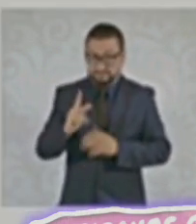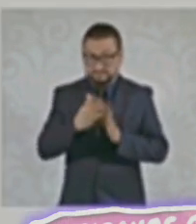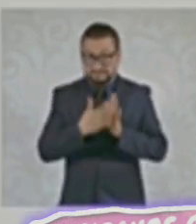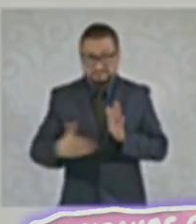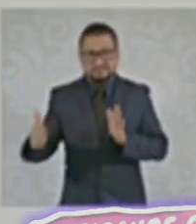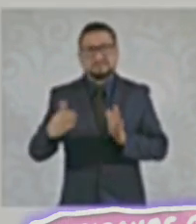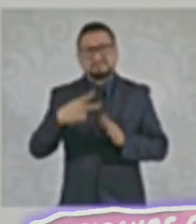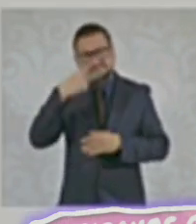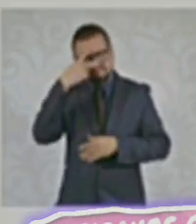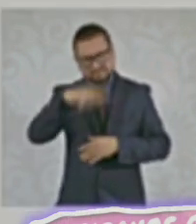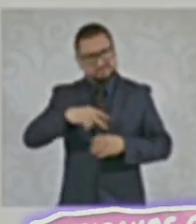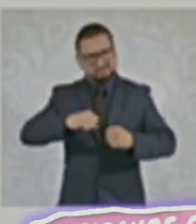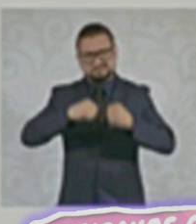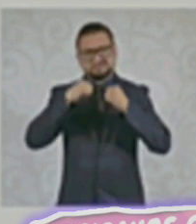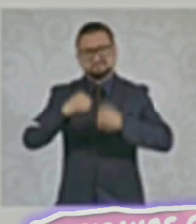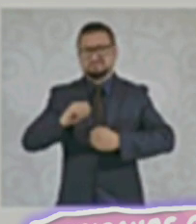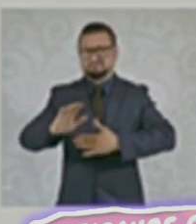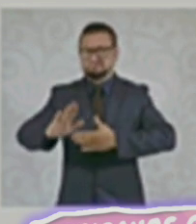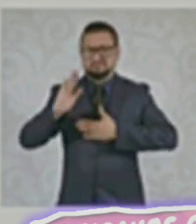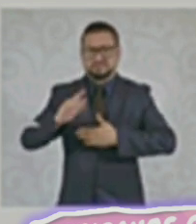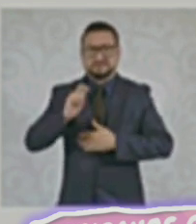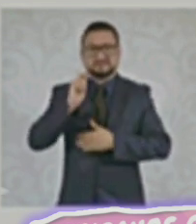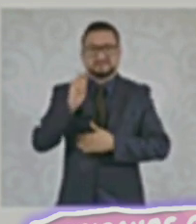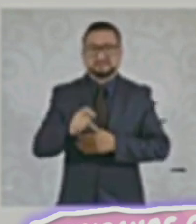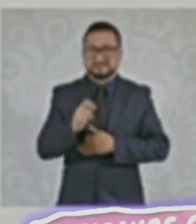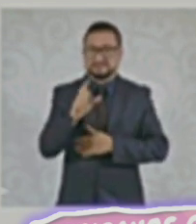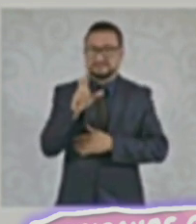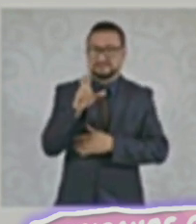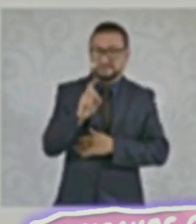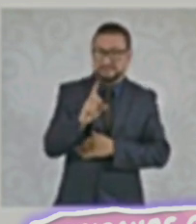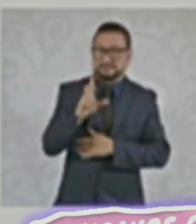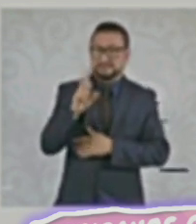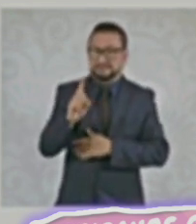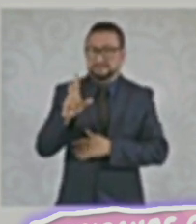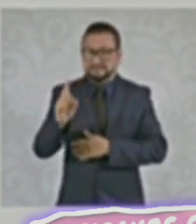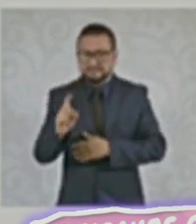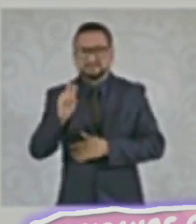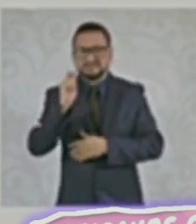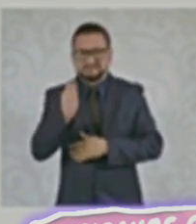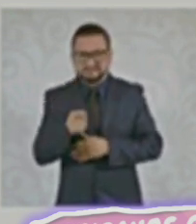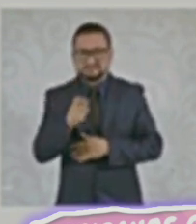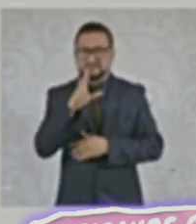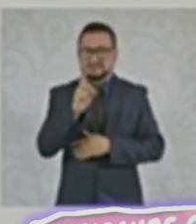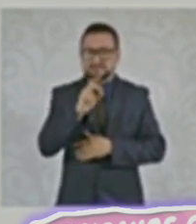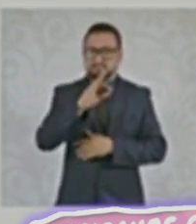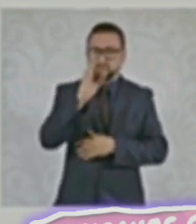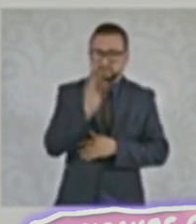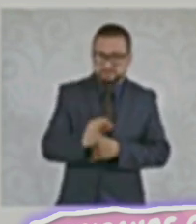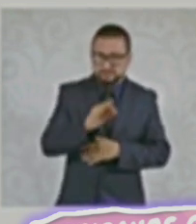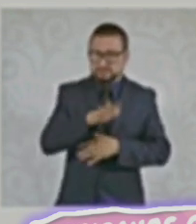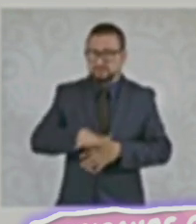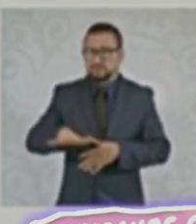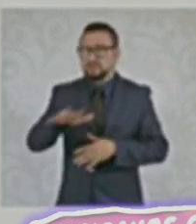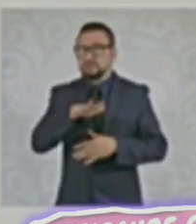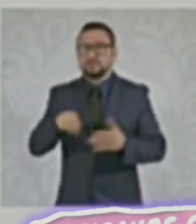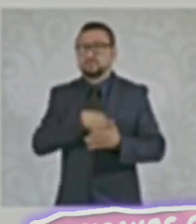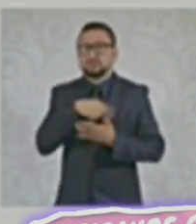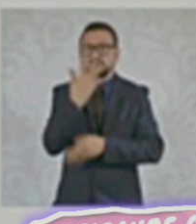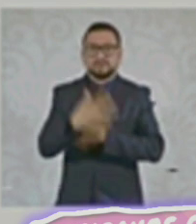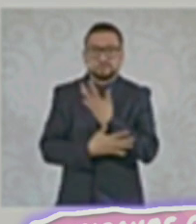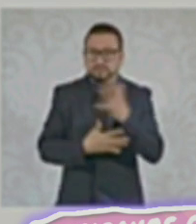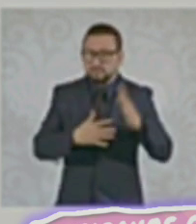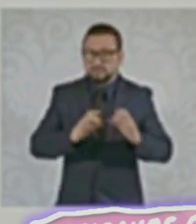poder cumplir con el compromiso que se llama 30-30-30, que es 30% de áreas naturales